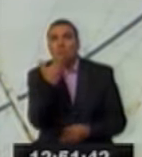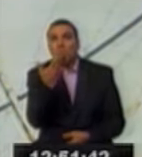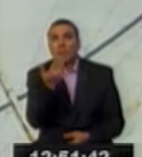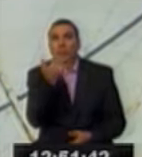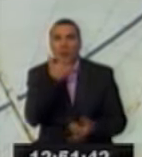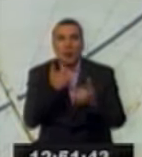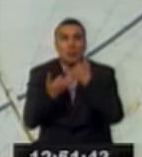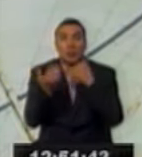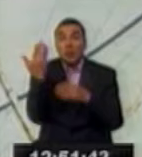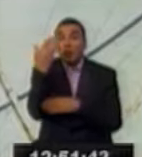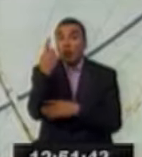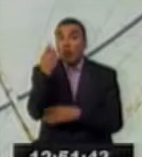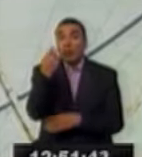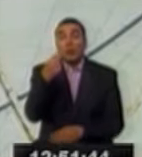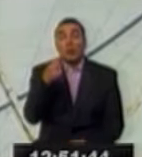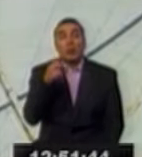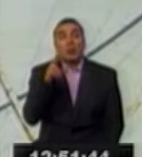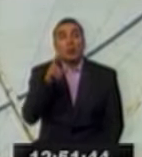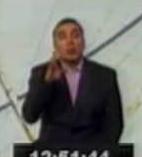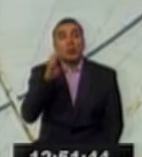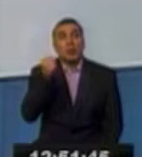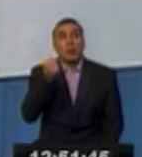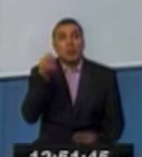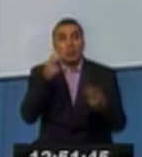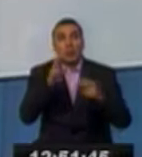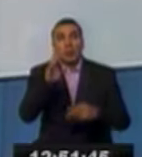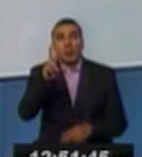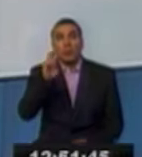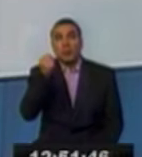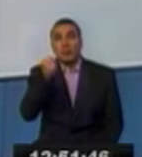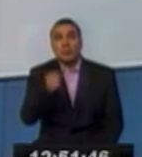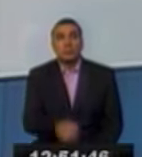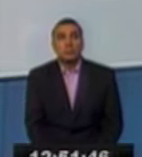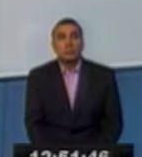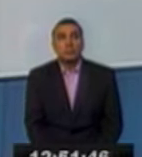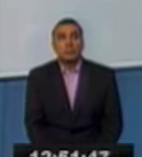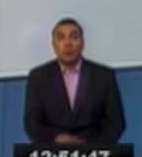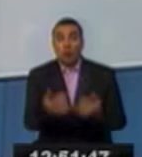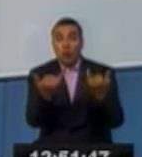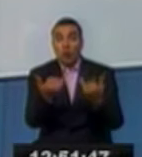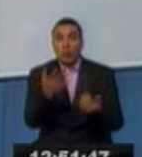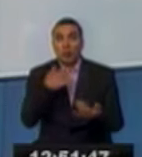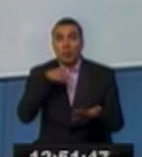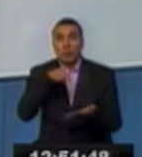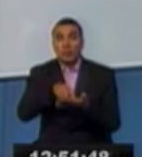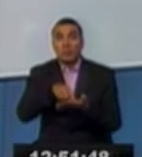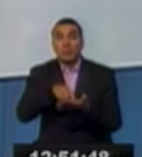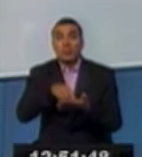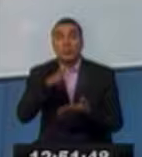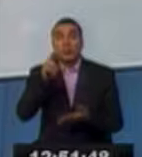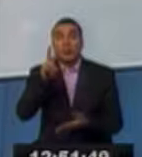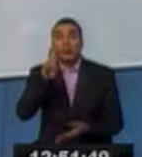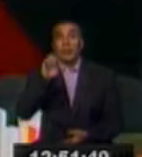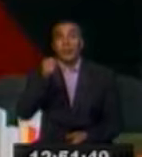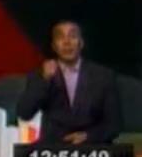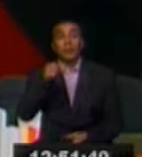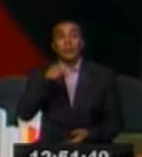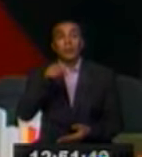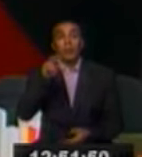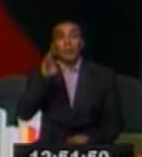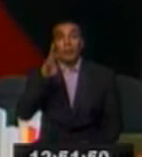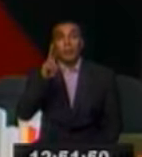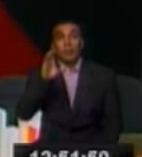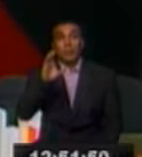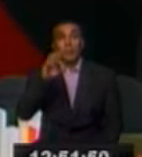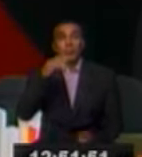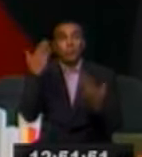canal 11, RTS y TBC. Además, explicó que justamente hoy habría salido del aire TBC en Guayaquil. Corresponde a